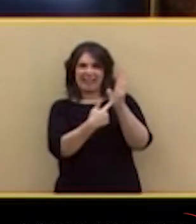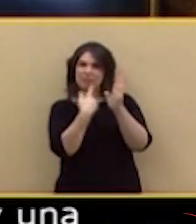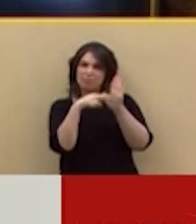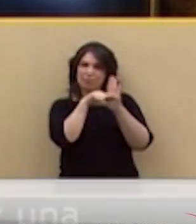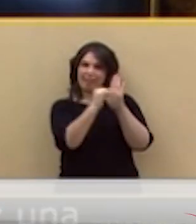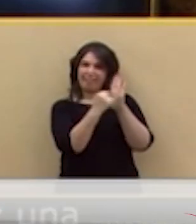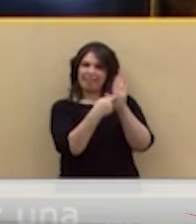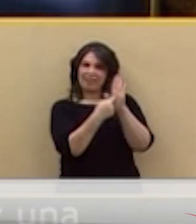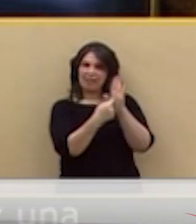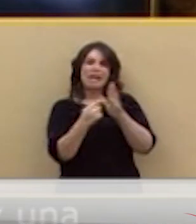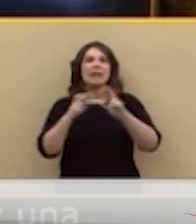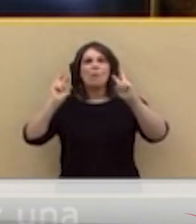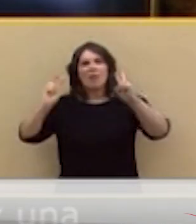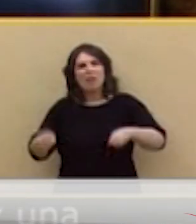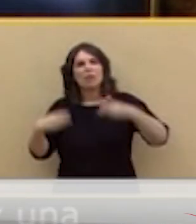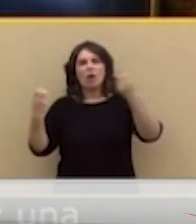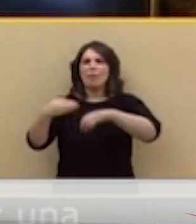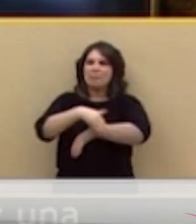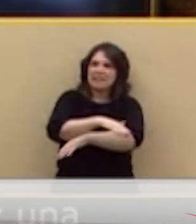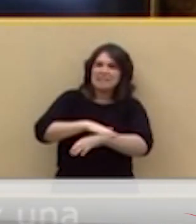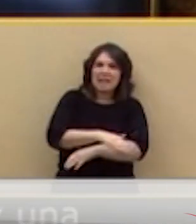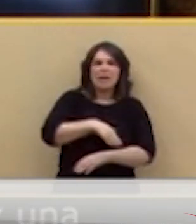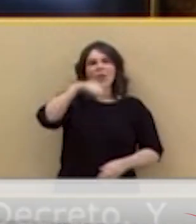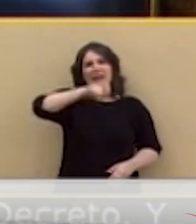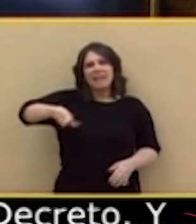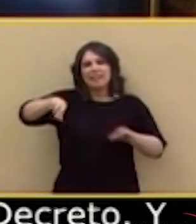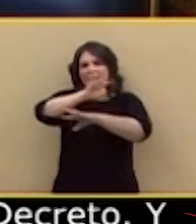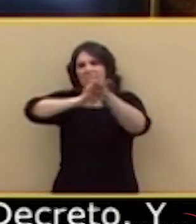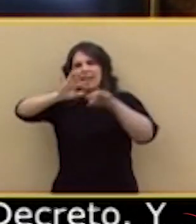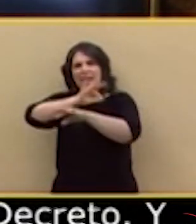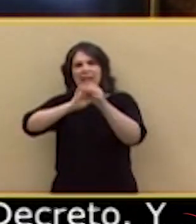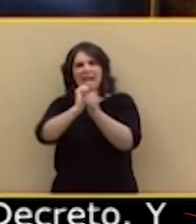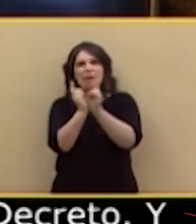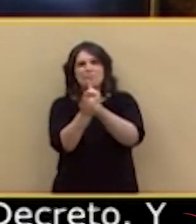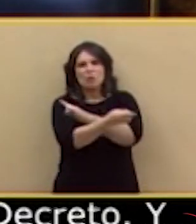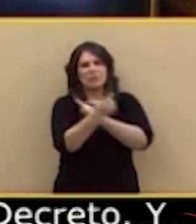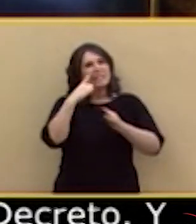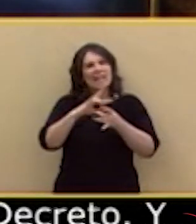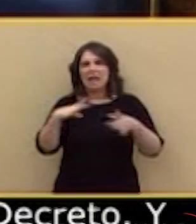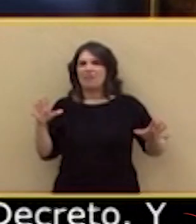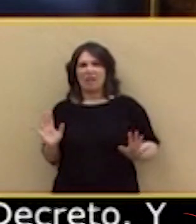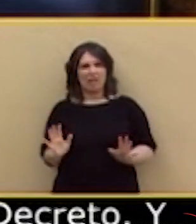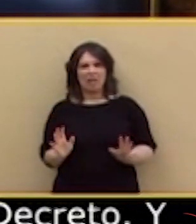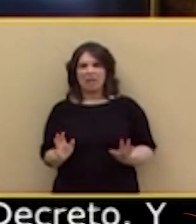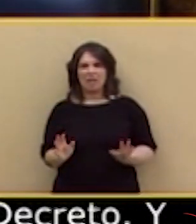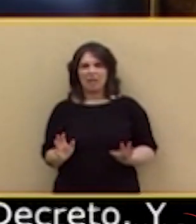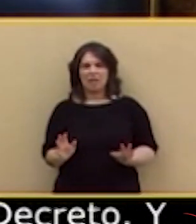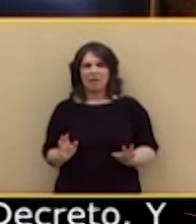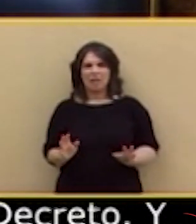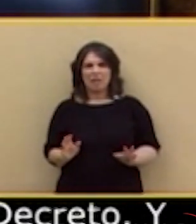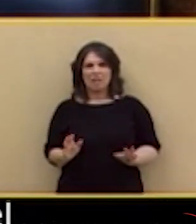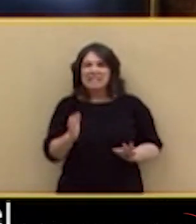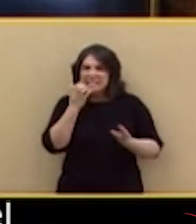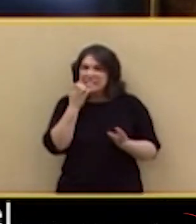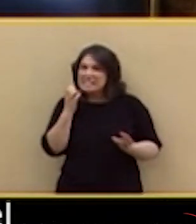remodelación del Ministerio de Gente de Cambios no tiene nada que ver ¿Qué hubiera ocurrido si lo